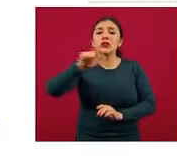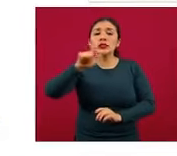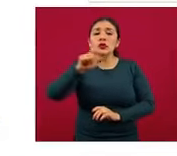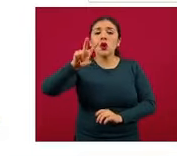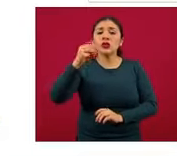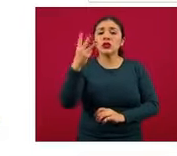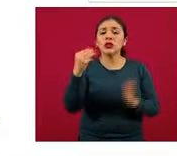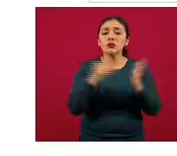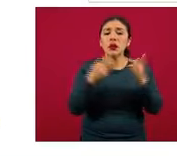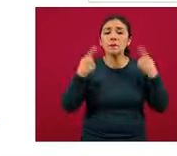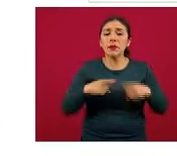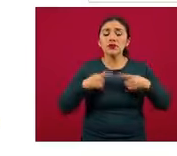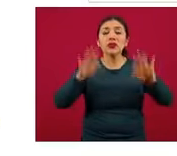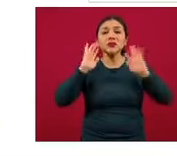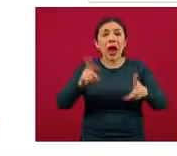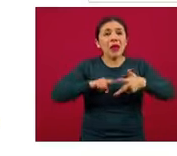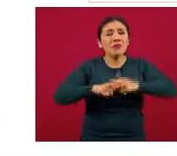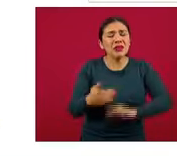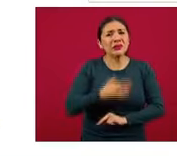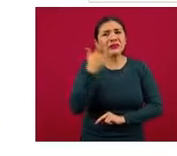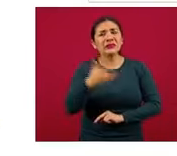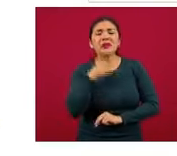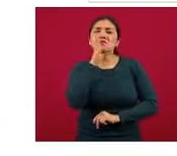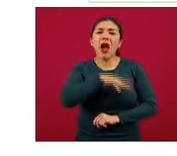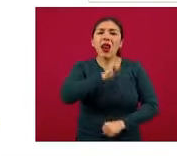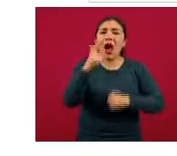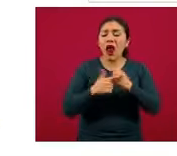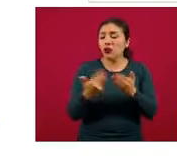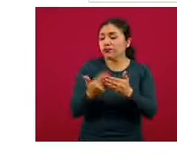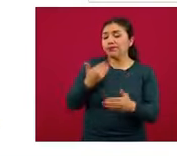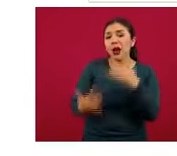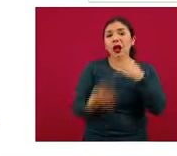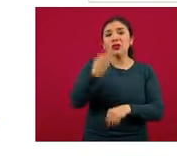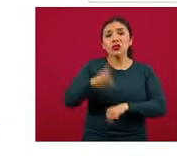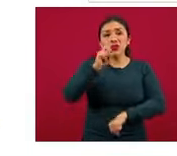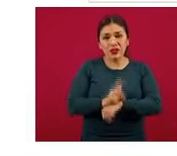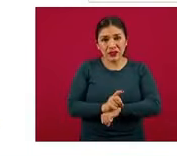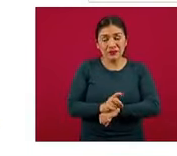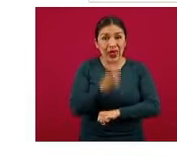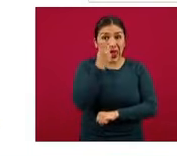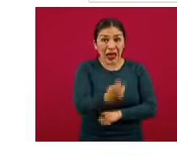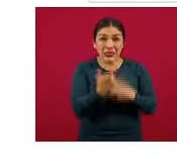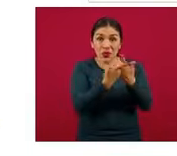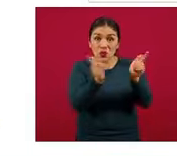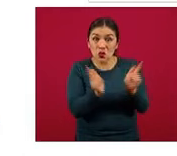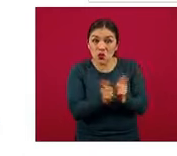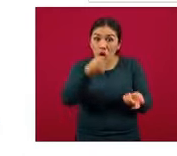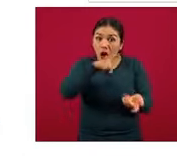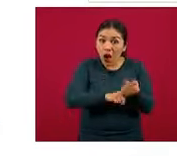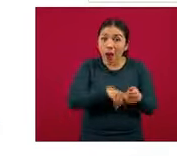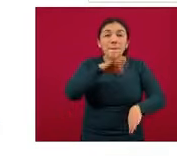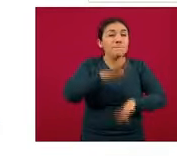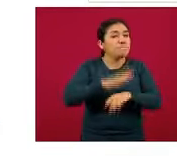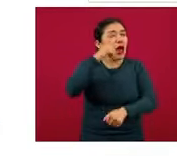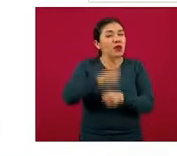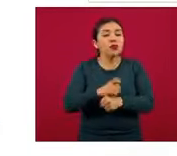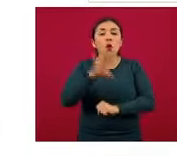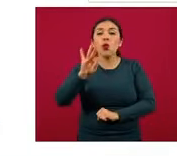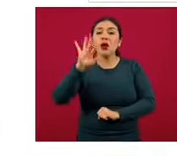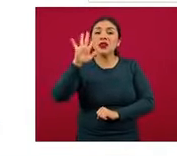7.783.000 personas las que han iniciado con signos y síntomas en los últimos 14 días. Y de este grupo, el que ha contribuido con un